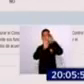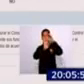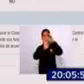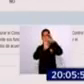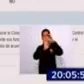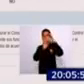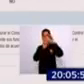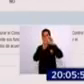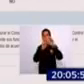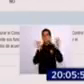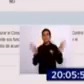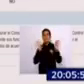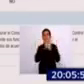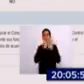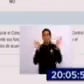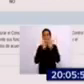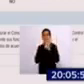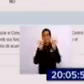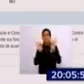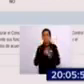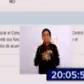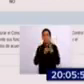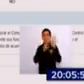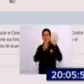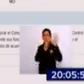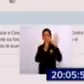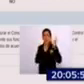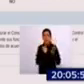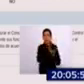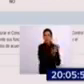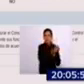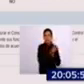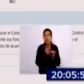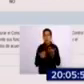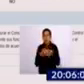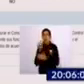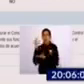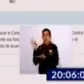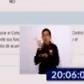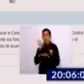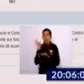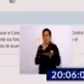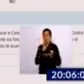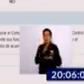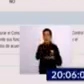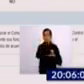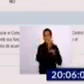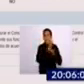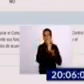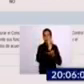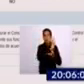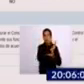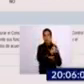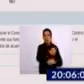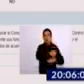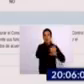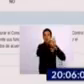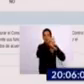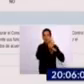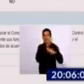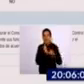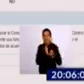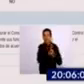de Participación Ciudadana y Control Social, así como para dar por terminado el periodo constitucional de